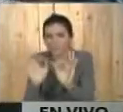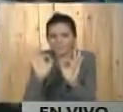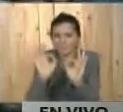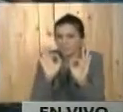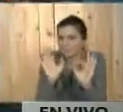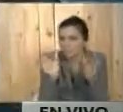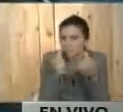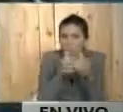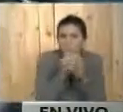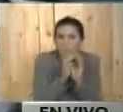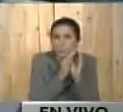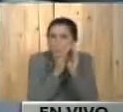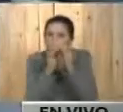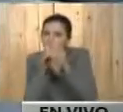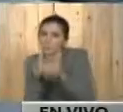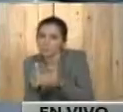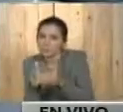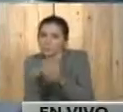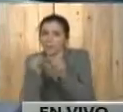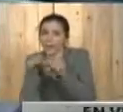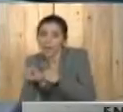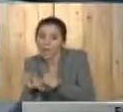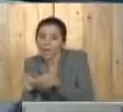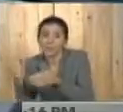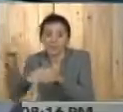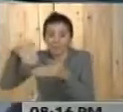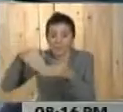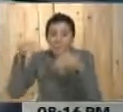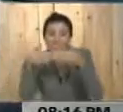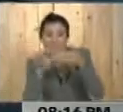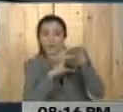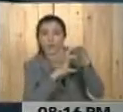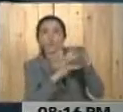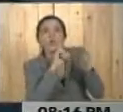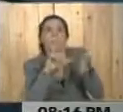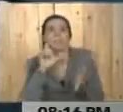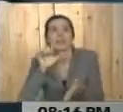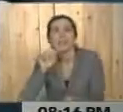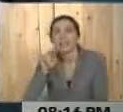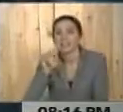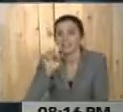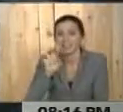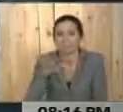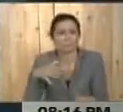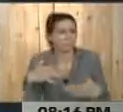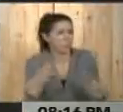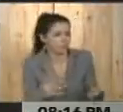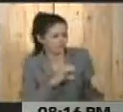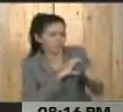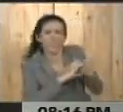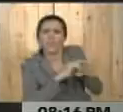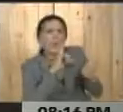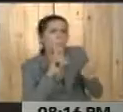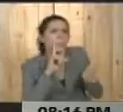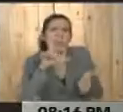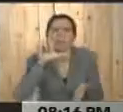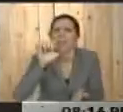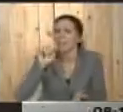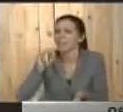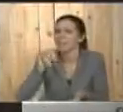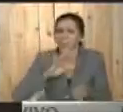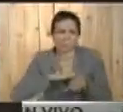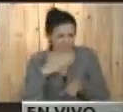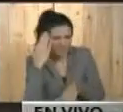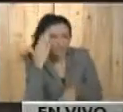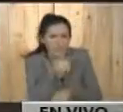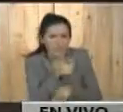expedición, llegando a bordo del Leander. ¿Y saben por qué le di el nombre de Leander a mi barco?